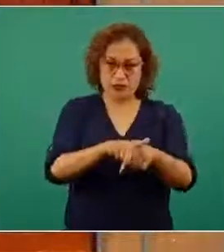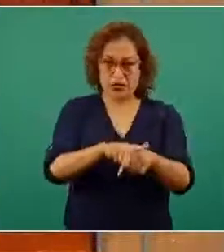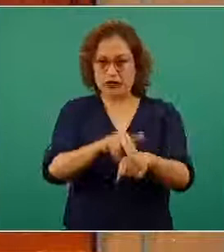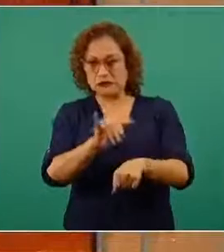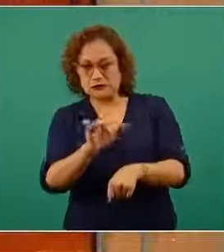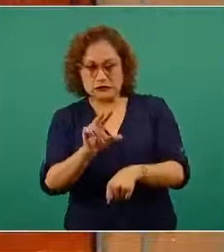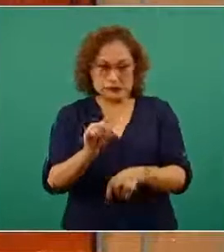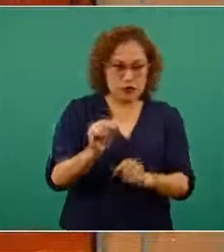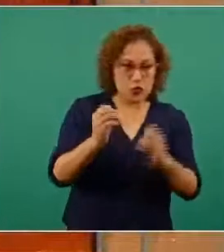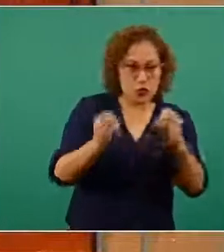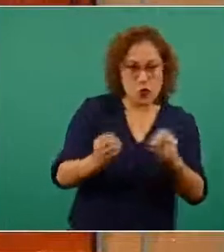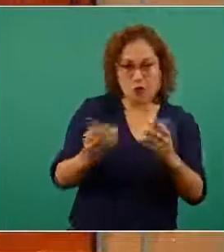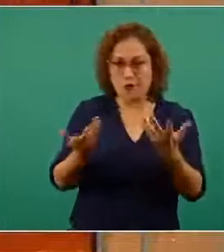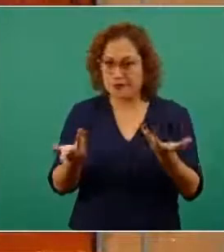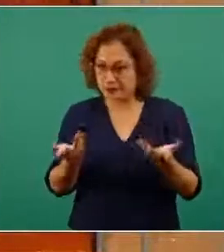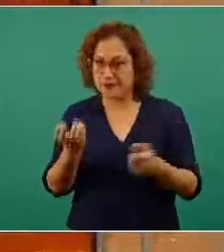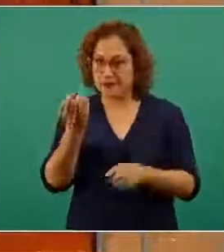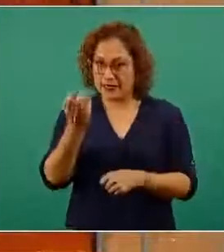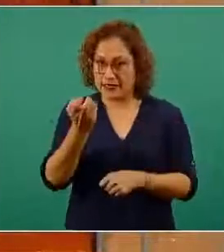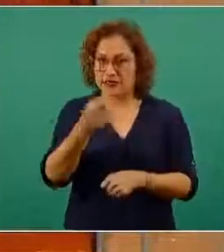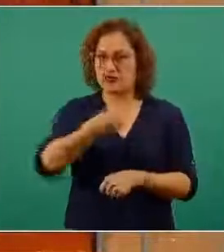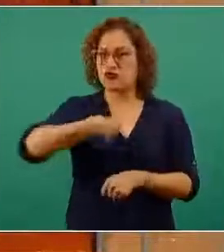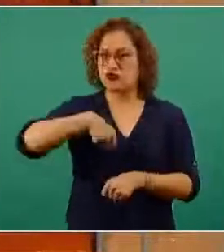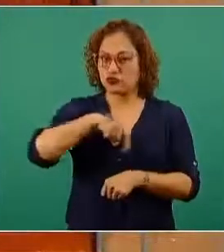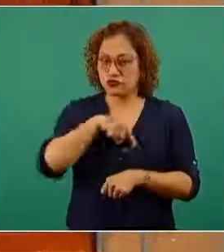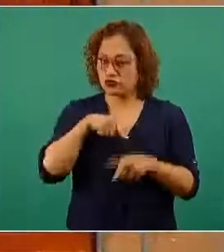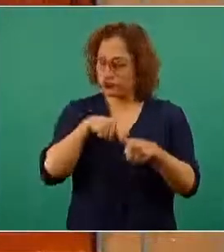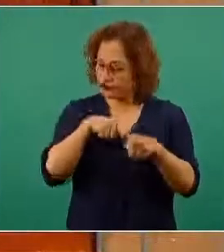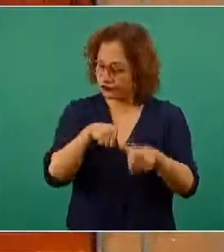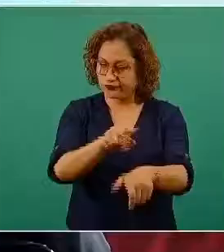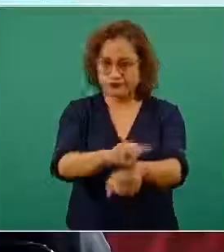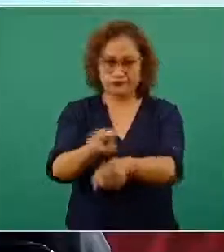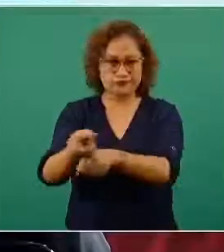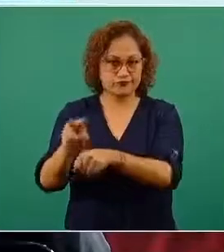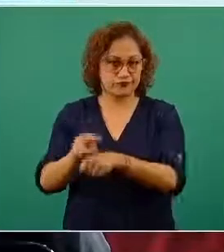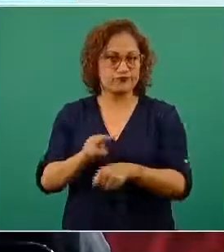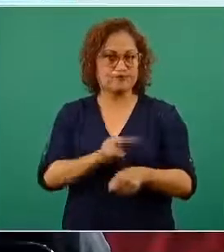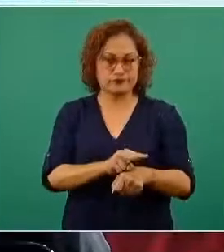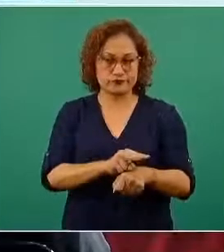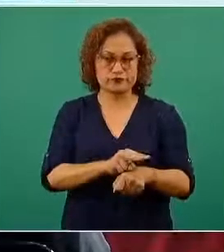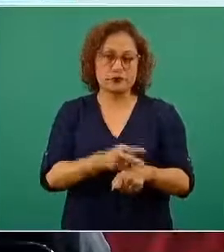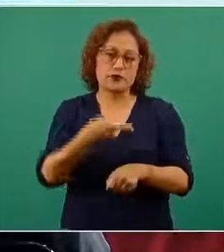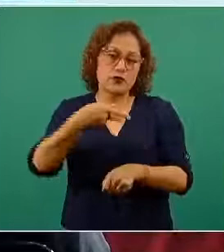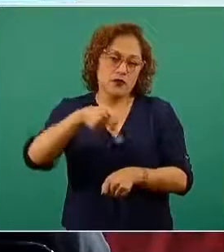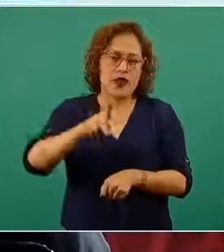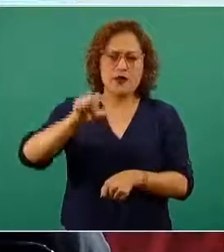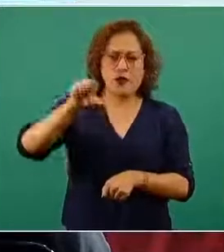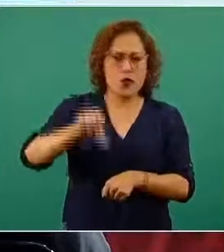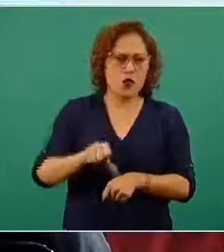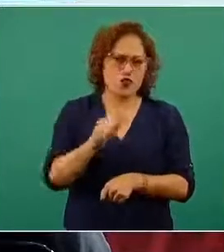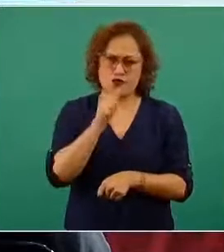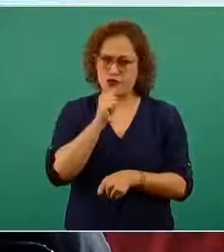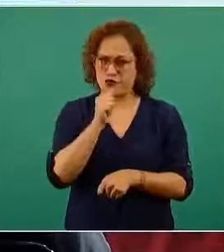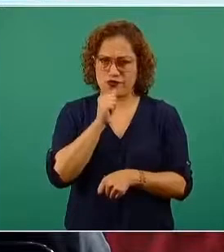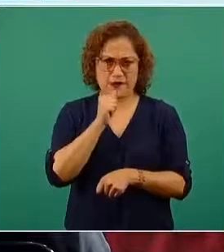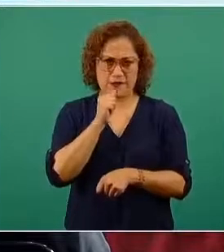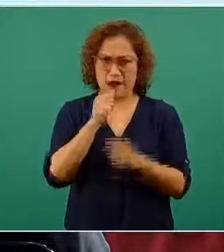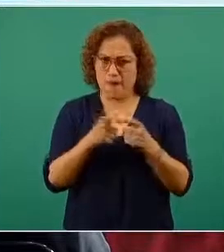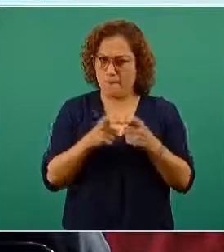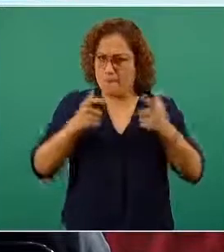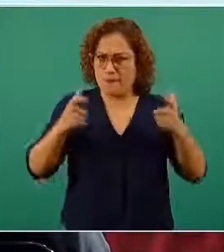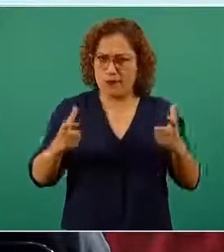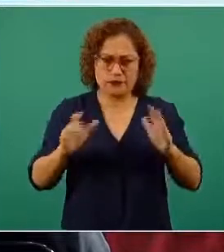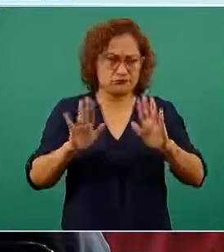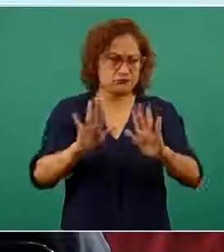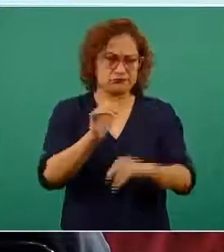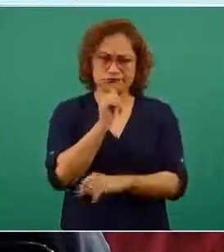ocupación hospitalaria. Eso es otro indicador que vamos a estar monitoreando, pero que para efectos del corte de hoy todavía no tenemos un incremento importante